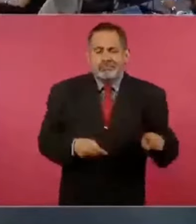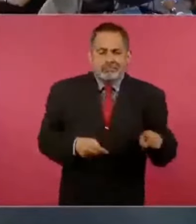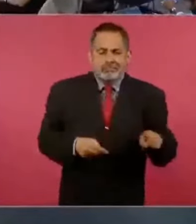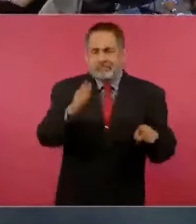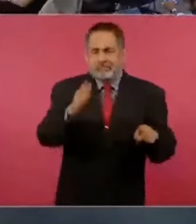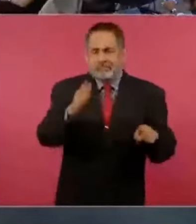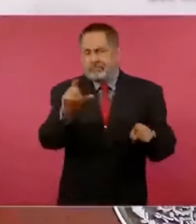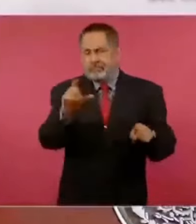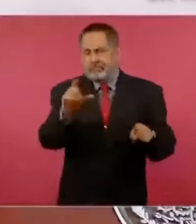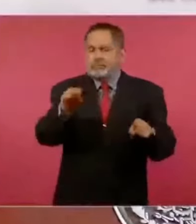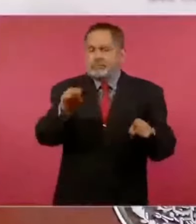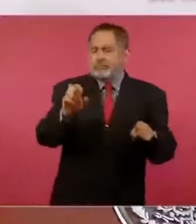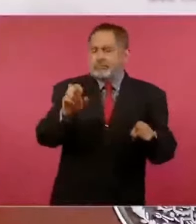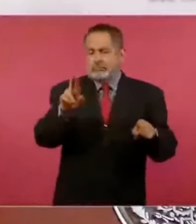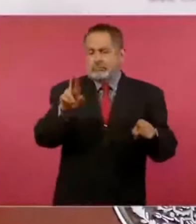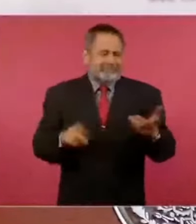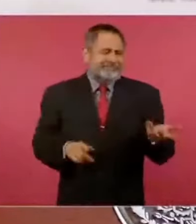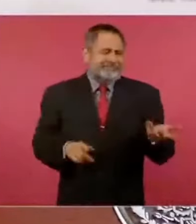Bloomberg.